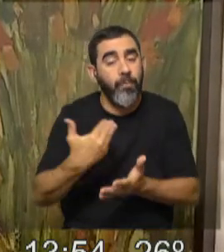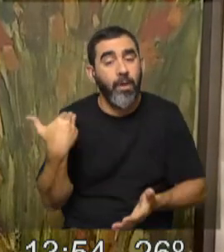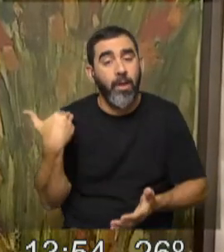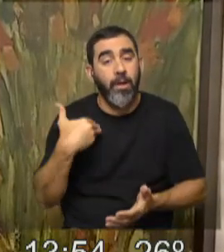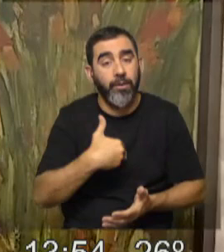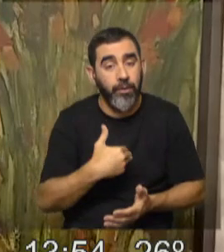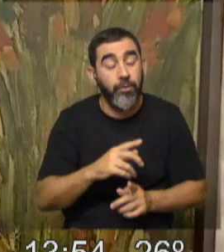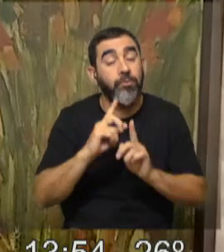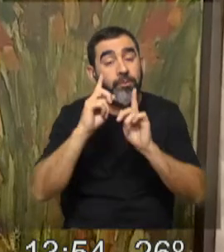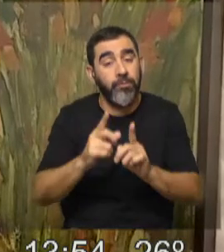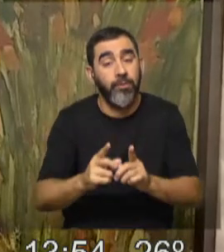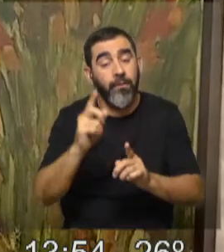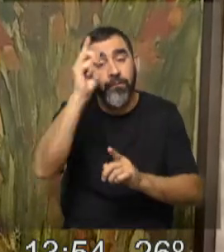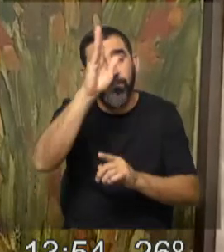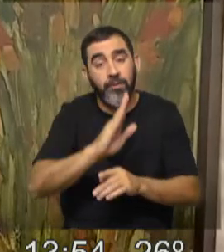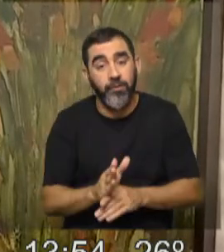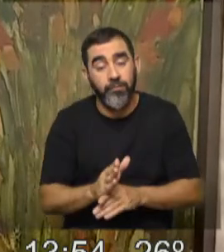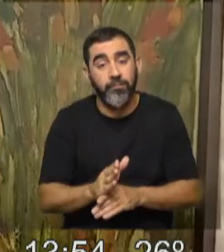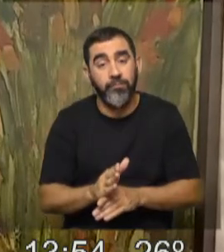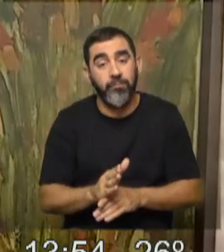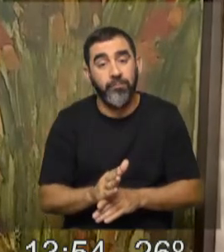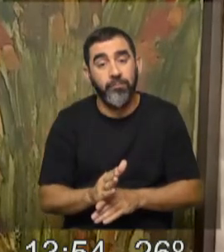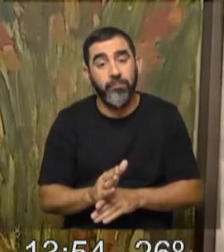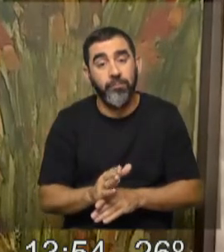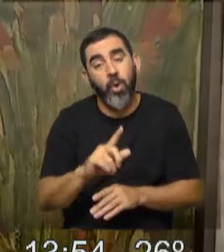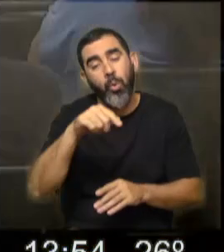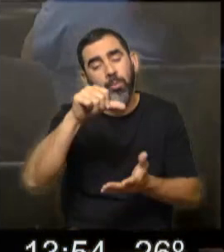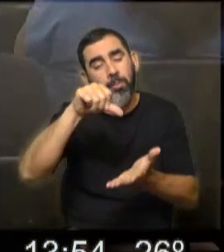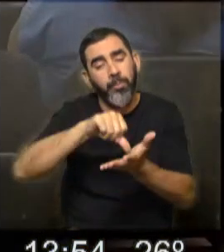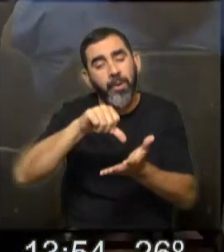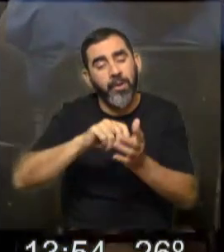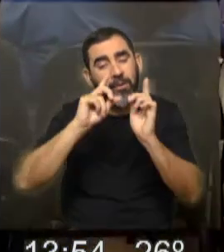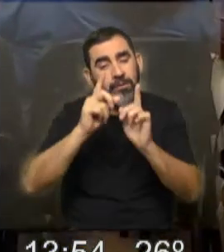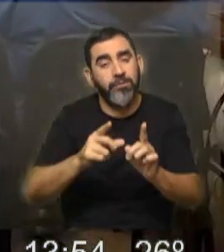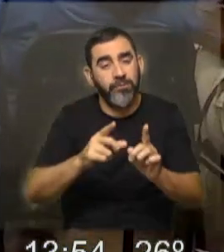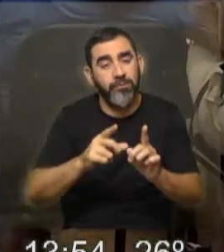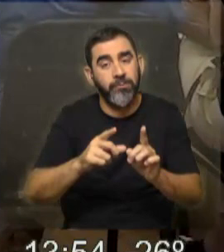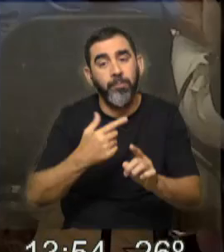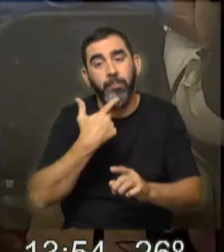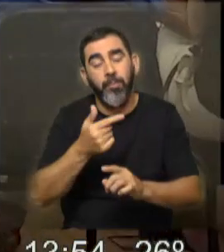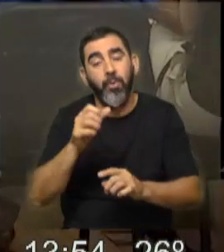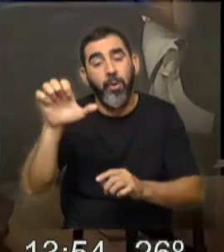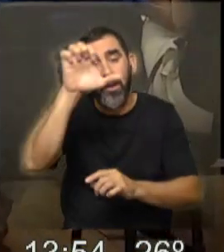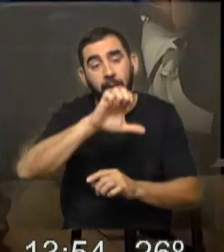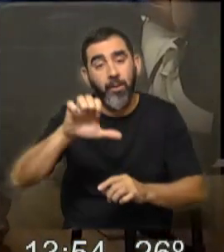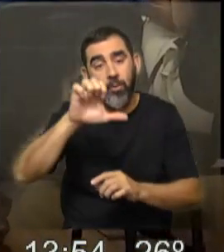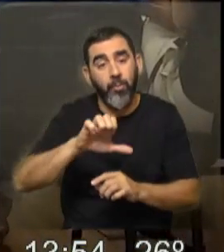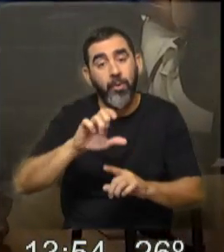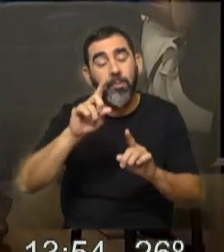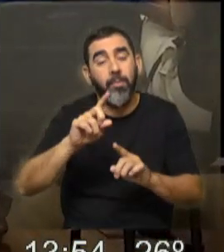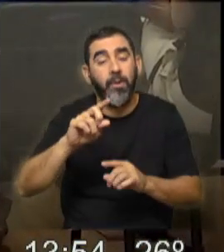argentinos, acompañada de brasileños, y también hubo otros mercados que están ingresando a nuestro país como el europeo y